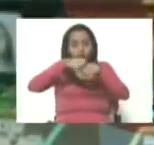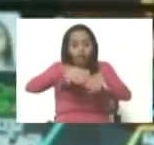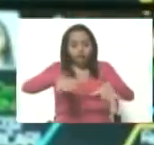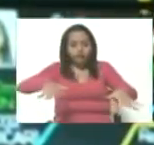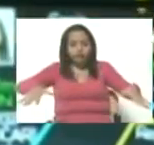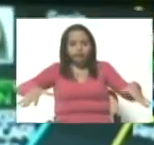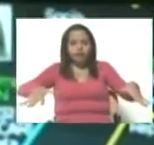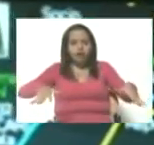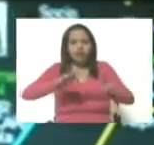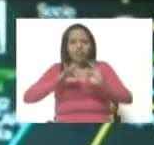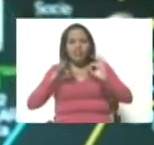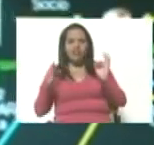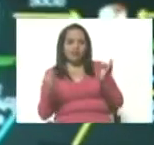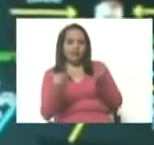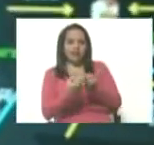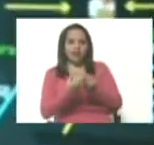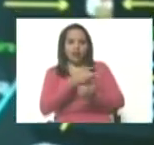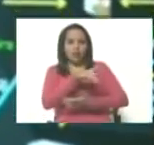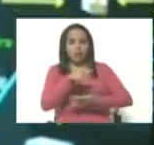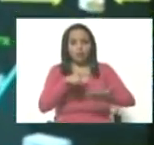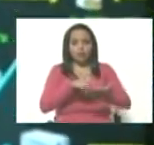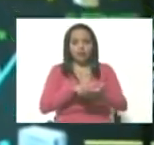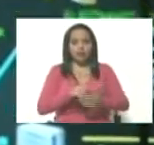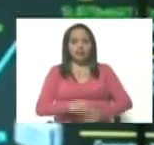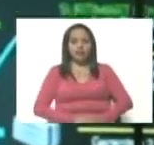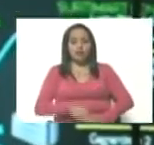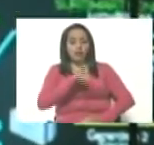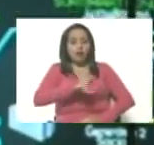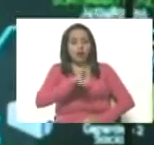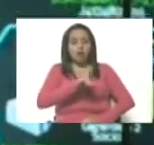fundación para legitimar capitales,